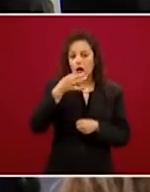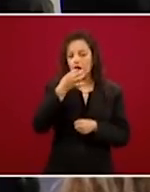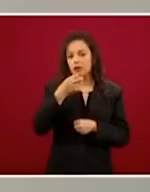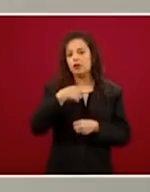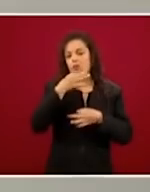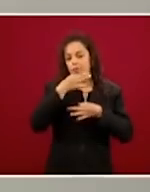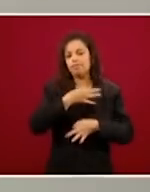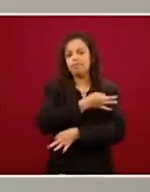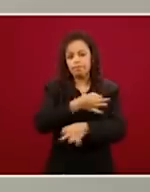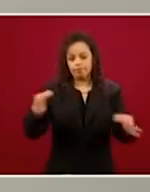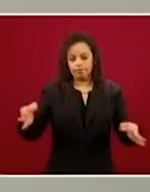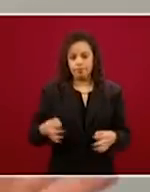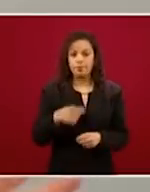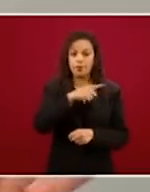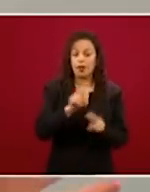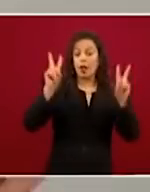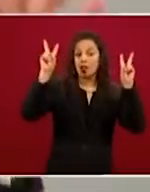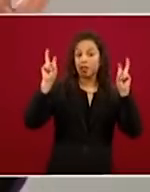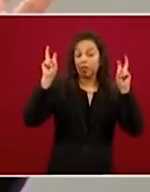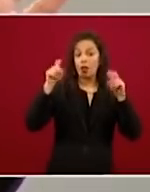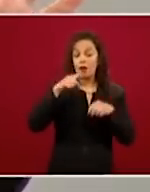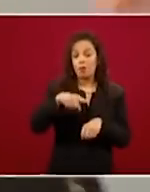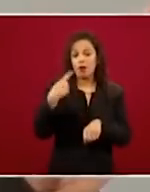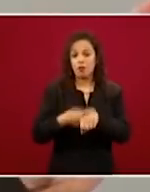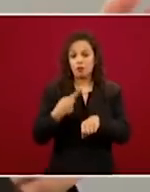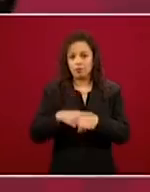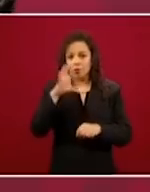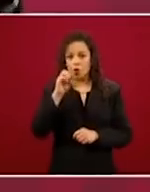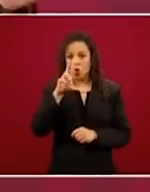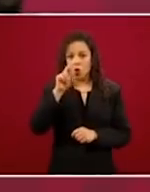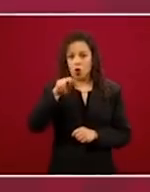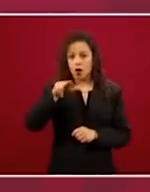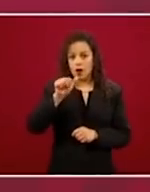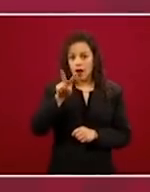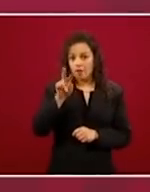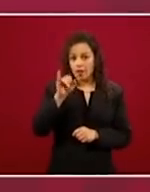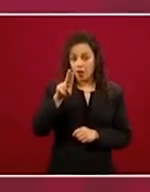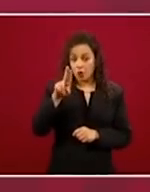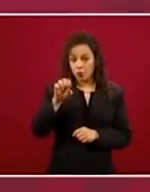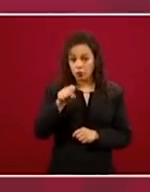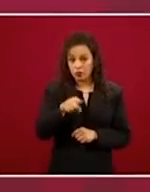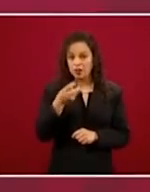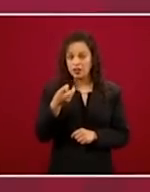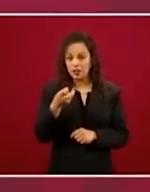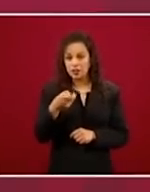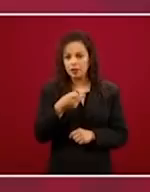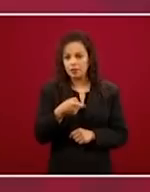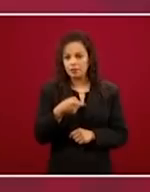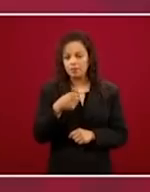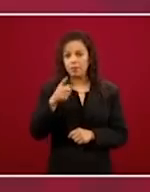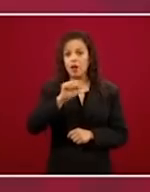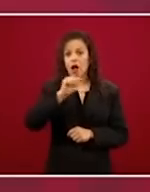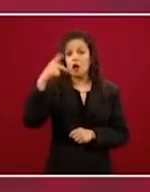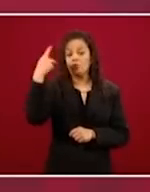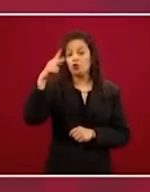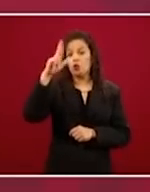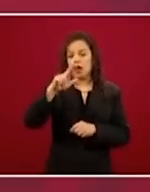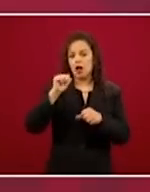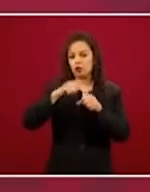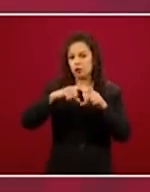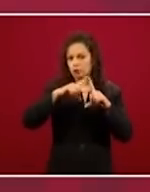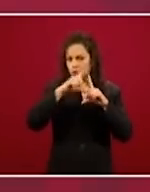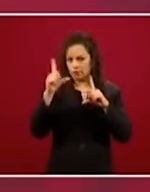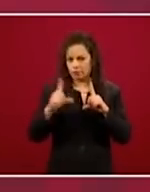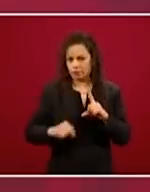oportuna comentario para poner en contexto las noticias internacionales respecto al contexto nacional no es la primera vez que el